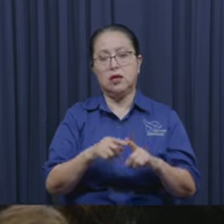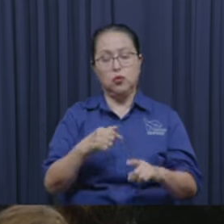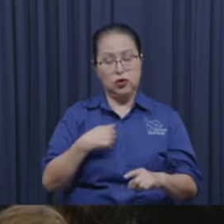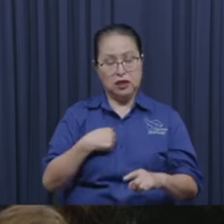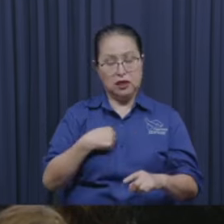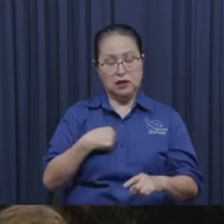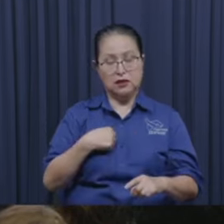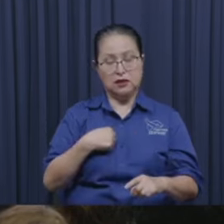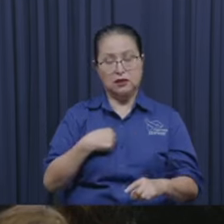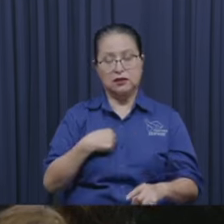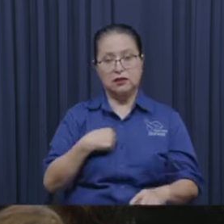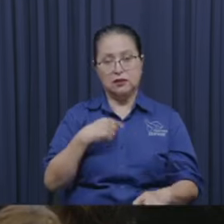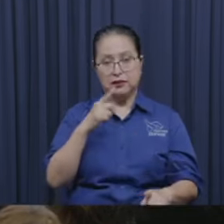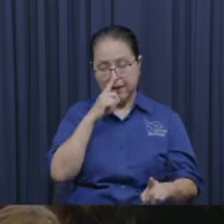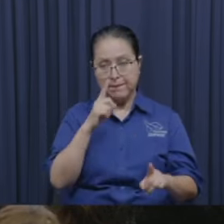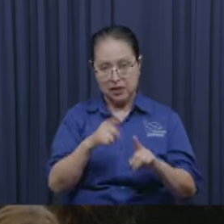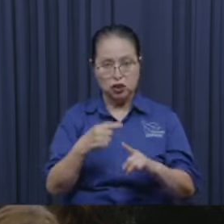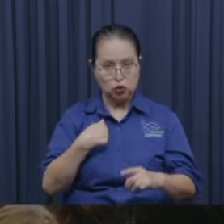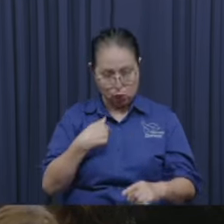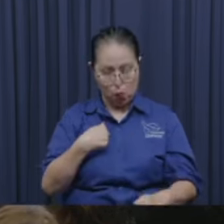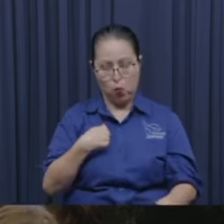incluirme diría